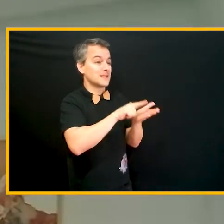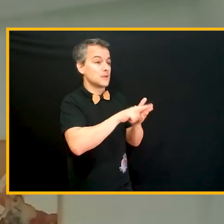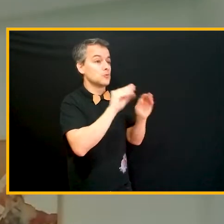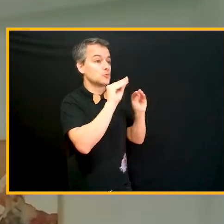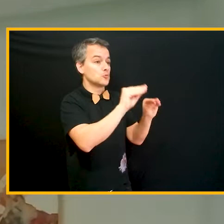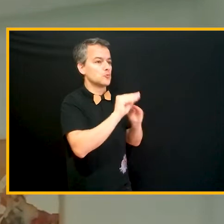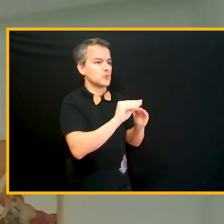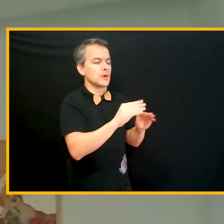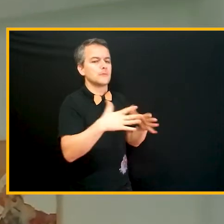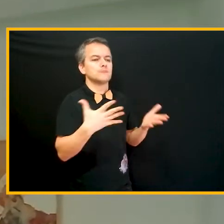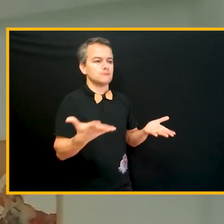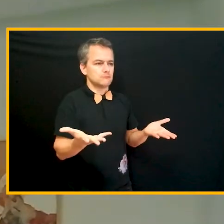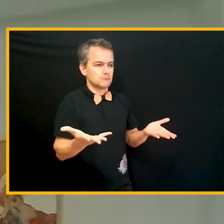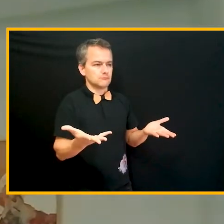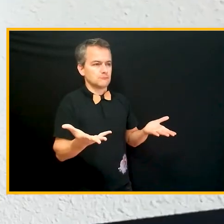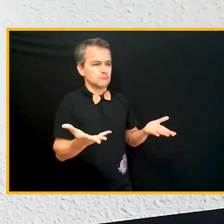when...